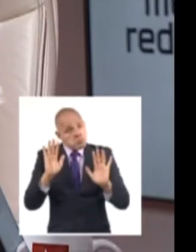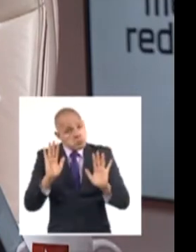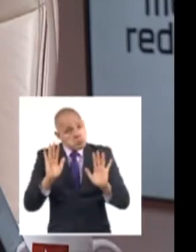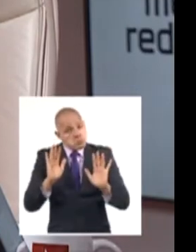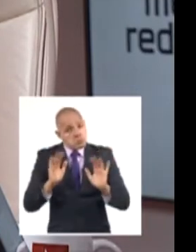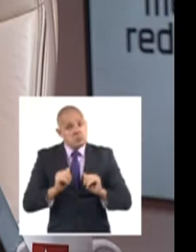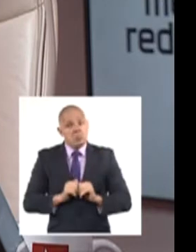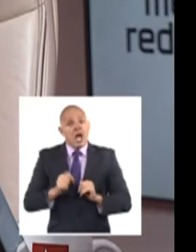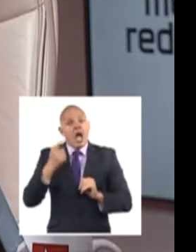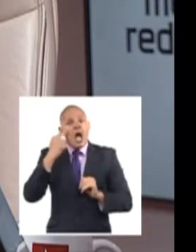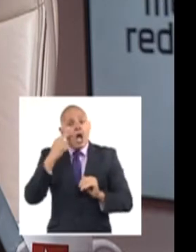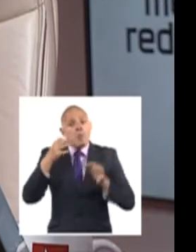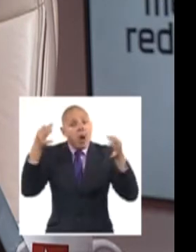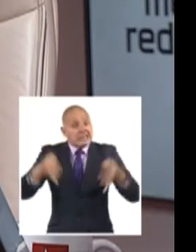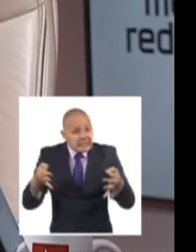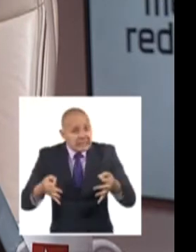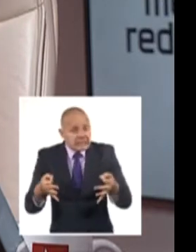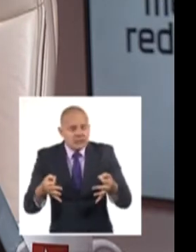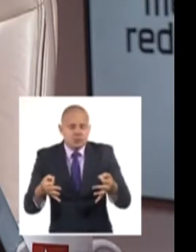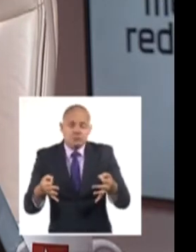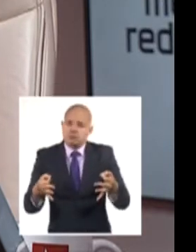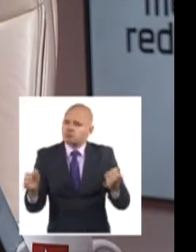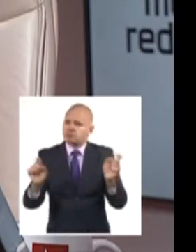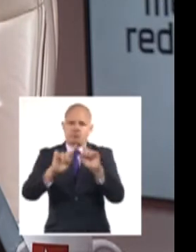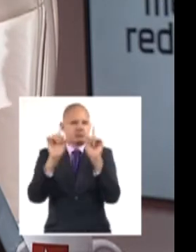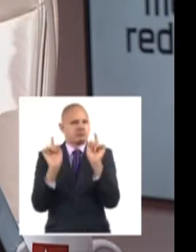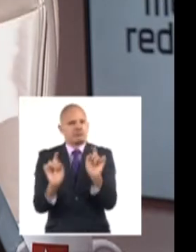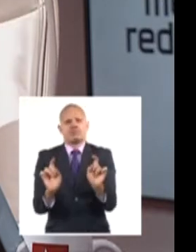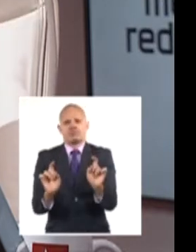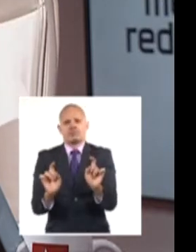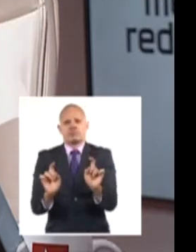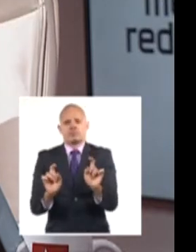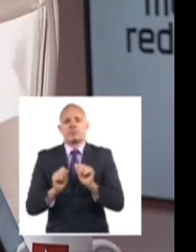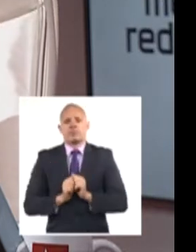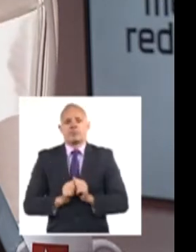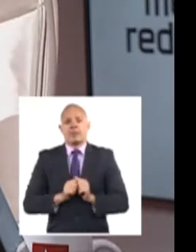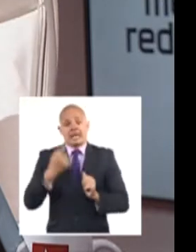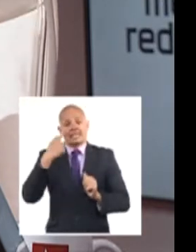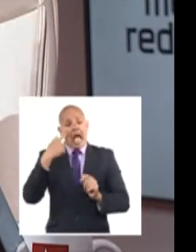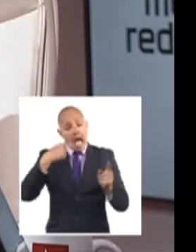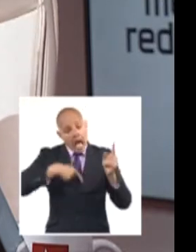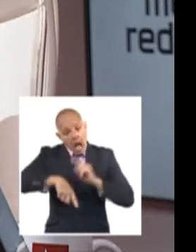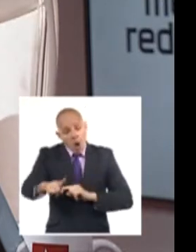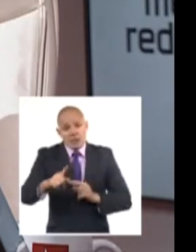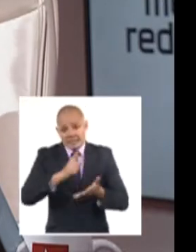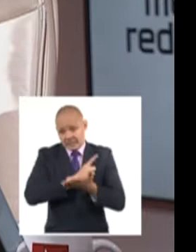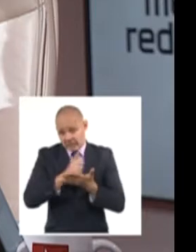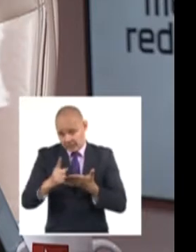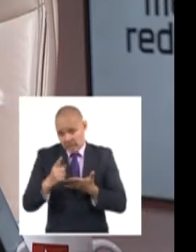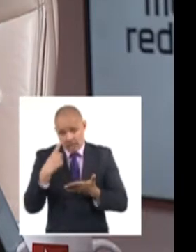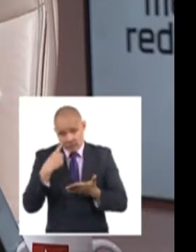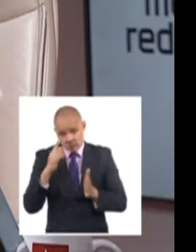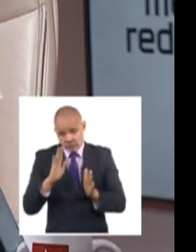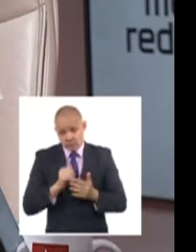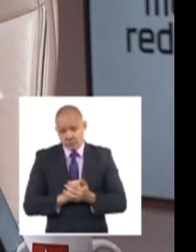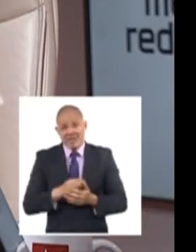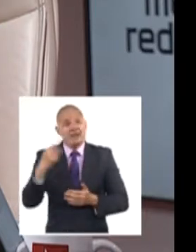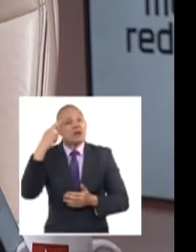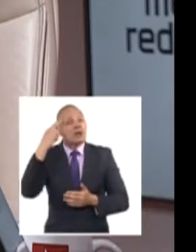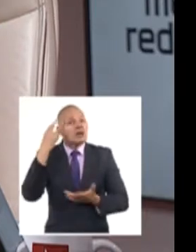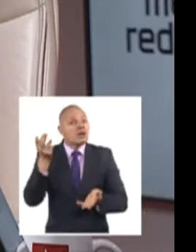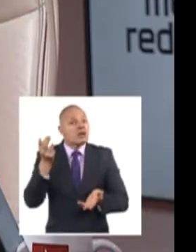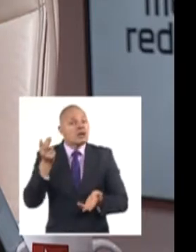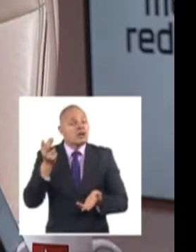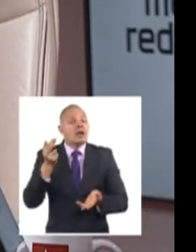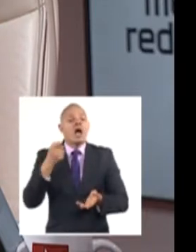predecir todavía algunos dicen que la última semana que es esta que viene porque las elecciones son el domingo y ese